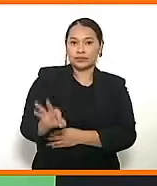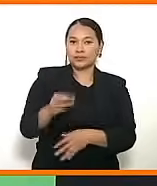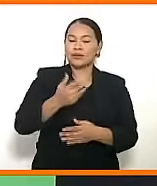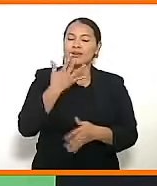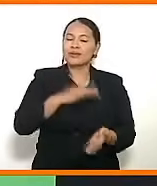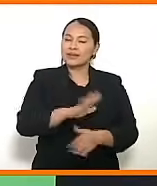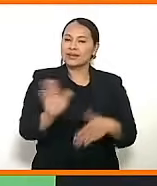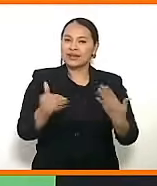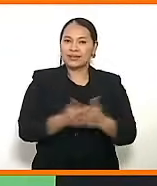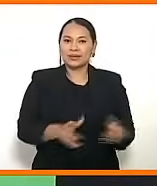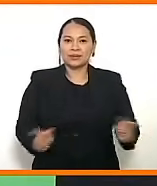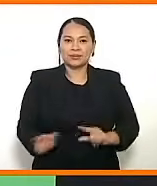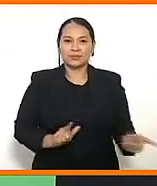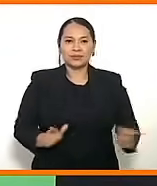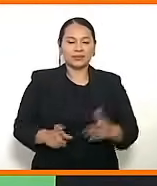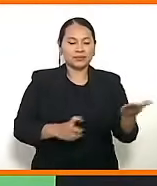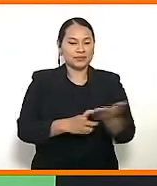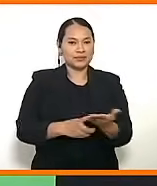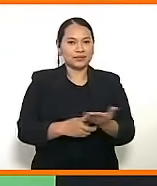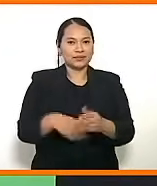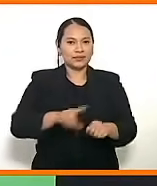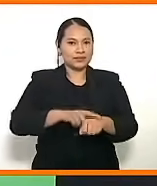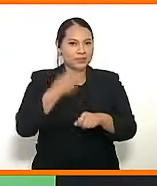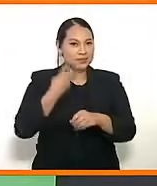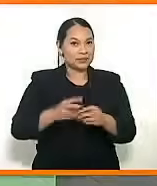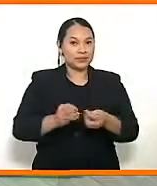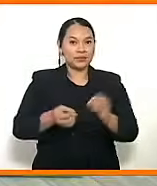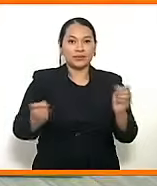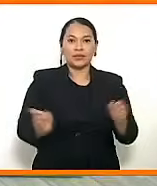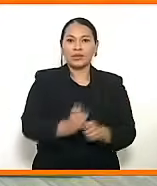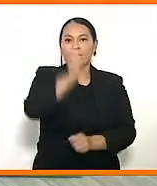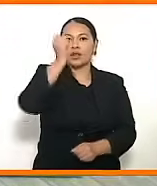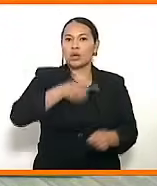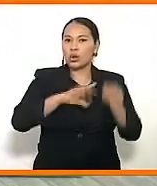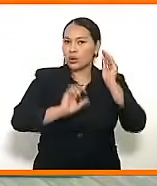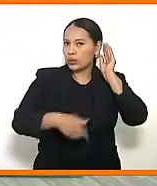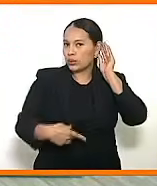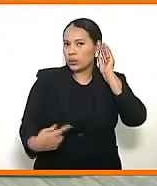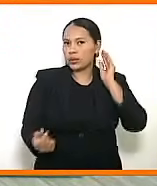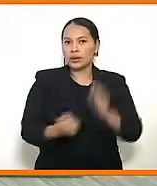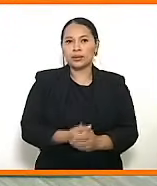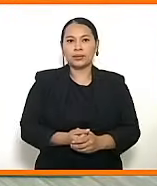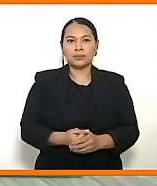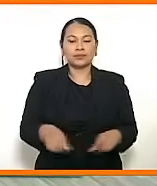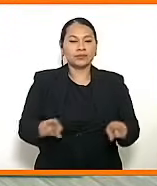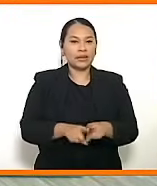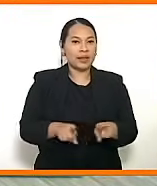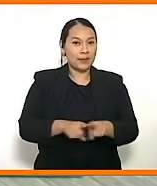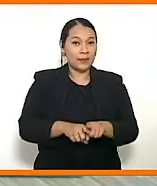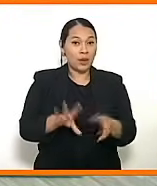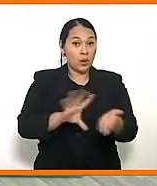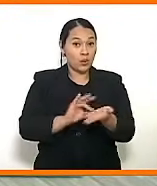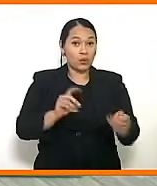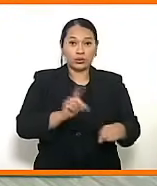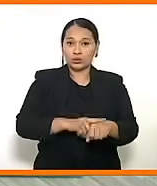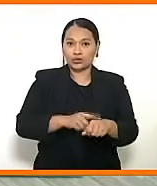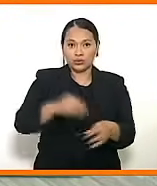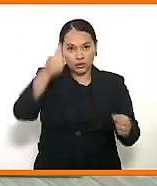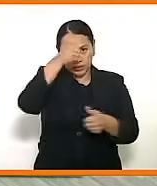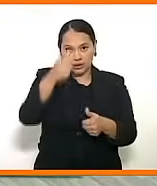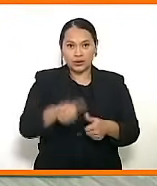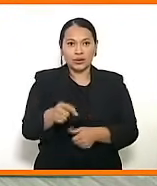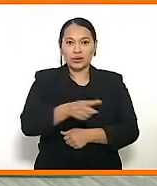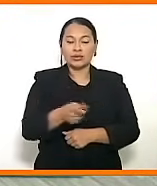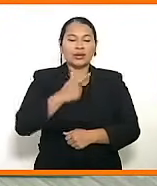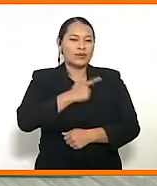que tengas tu boleto soñador en mano porque conoceremos el número ganador en diaria. Y aprovecho este momento para hablarte a vos, querido jugador, que sé que sos amante de